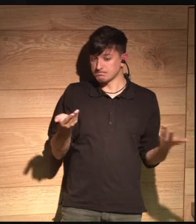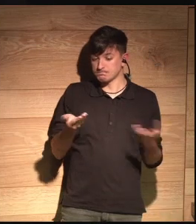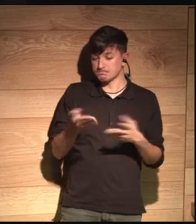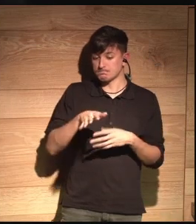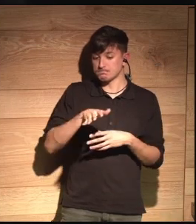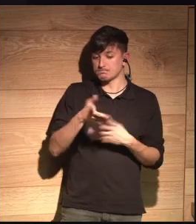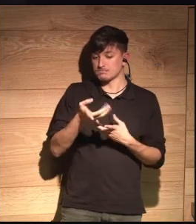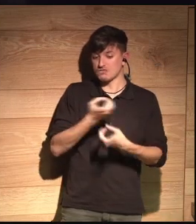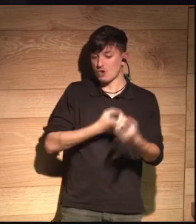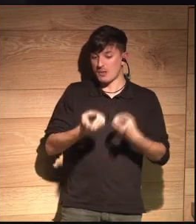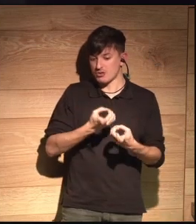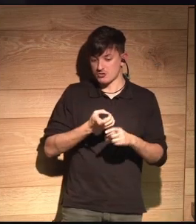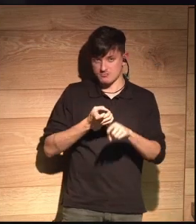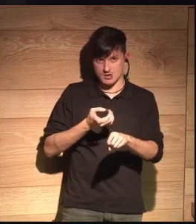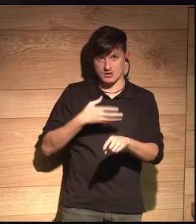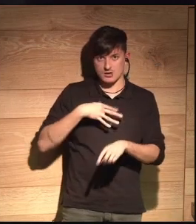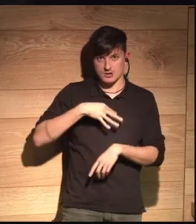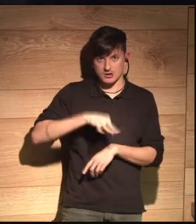información